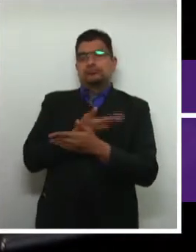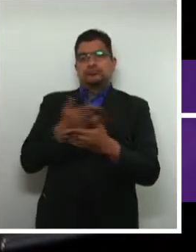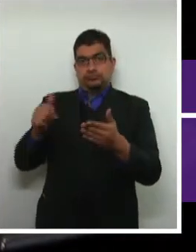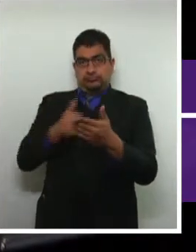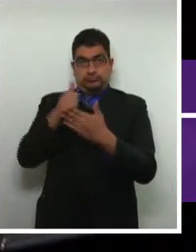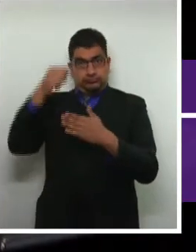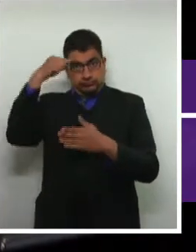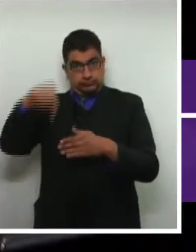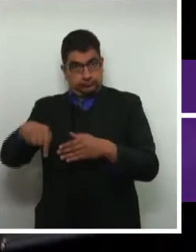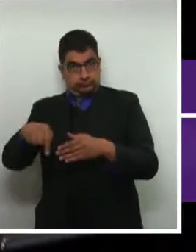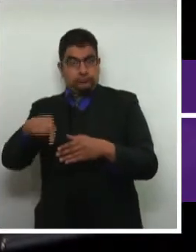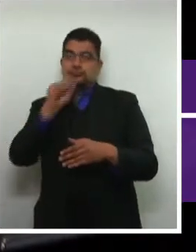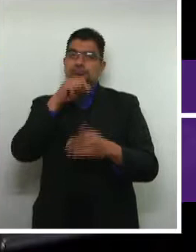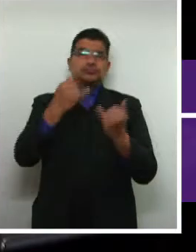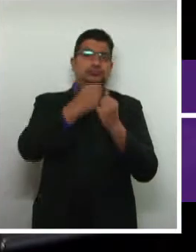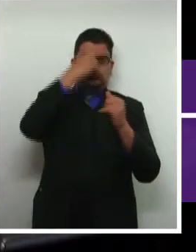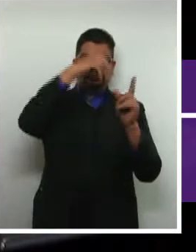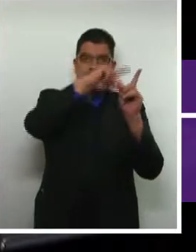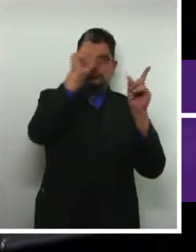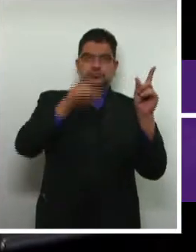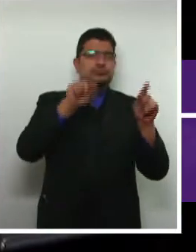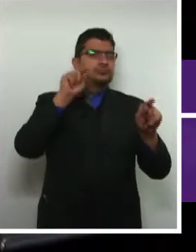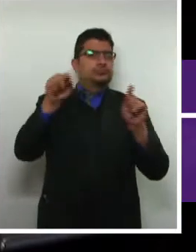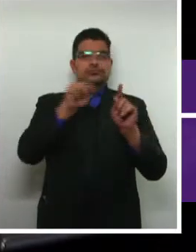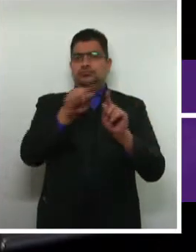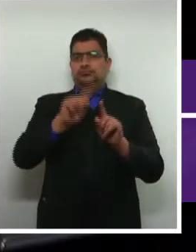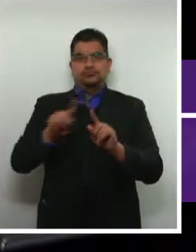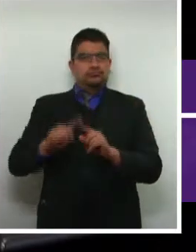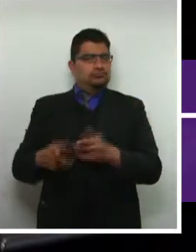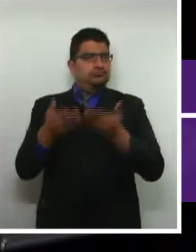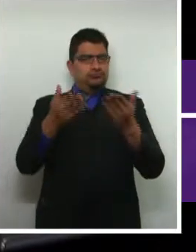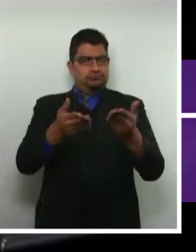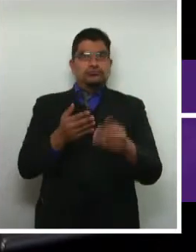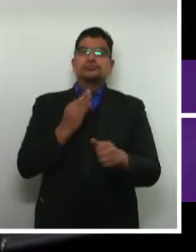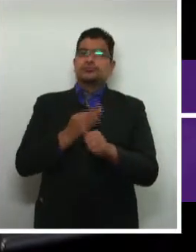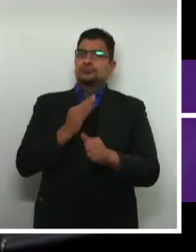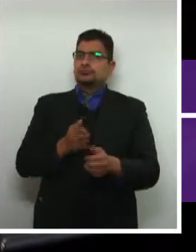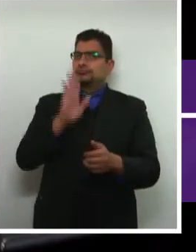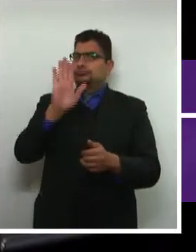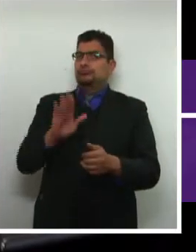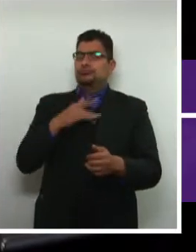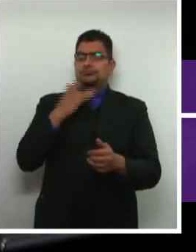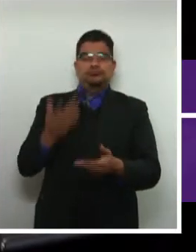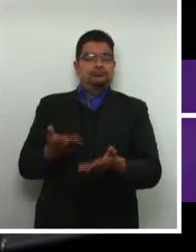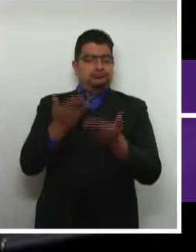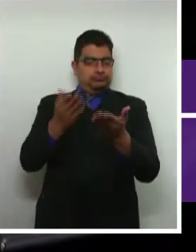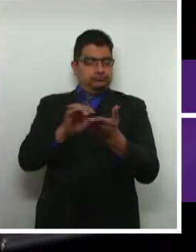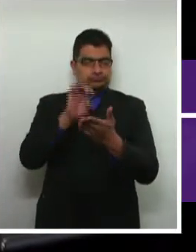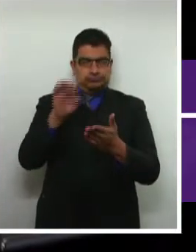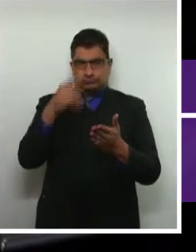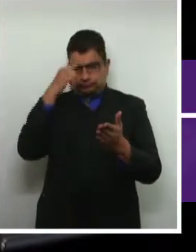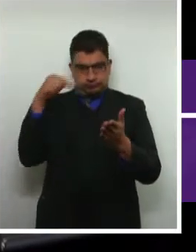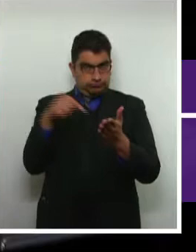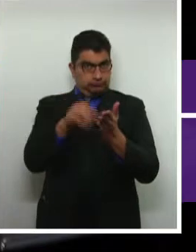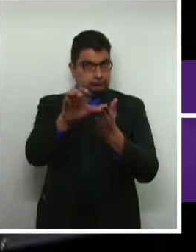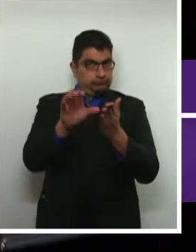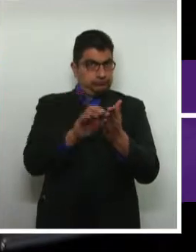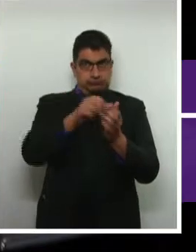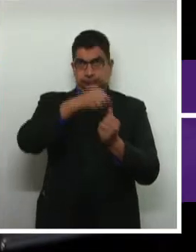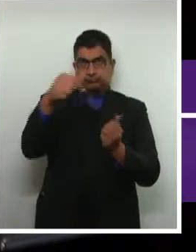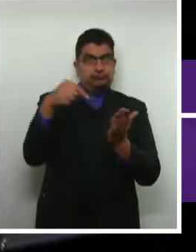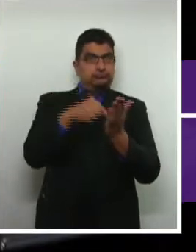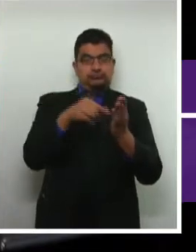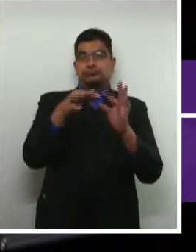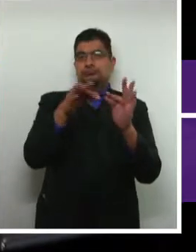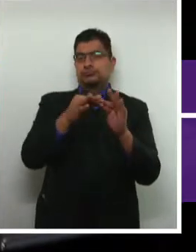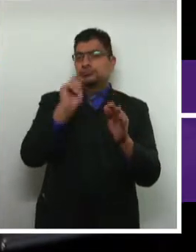ciudad, sino del país y cada uno de los sectores. Me parece que autorizar que en la Constitución se mantenga